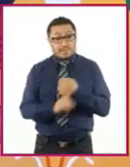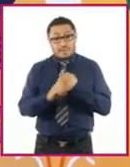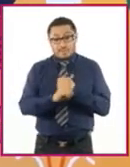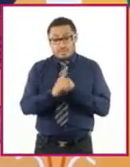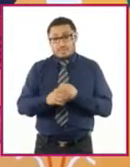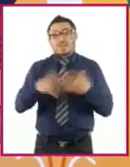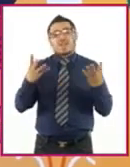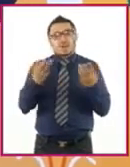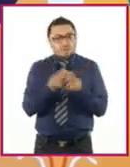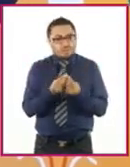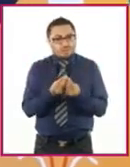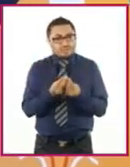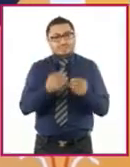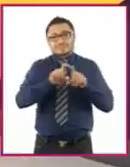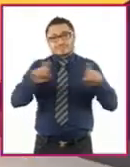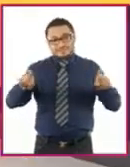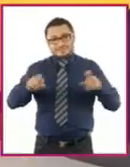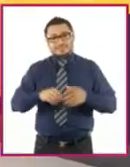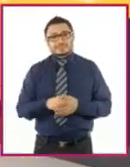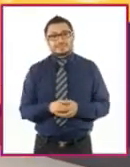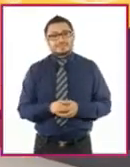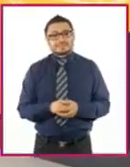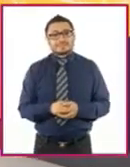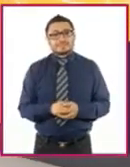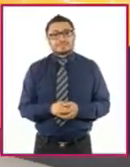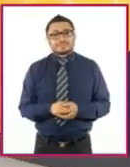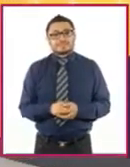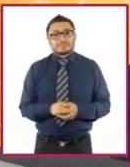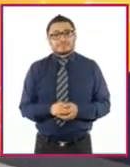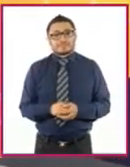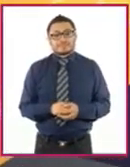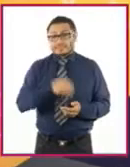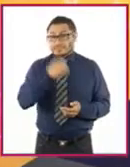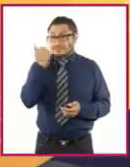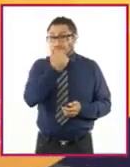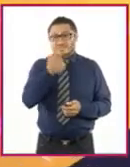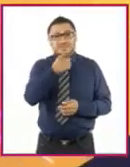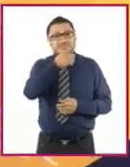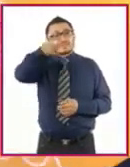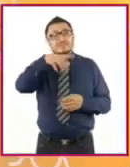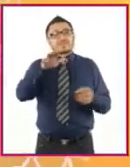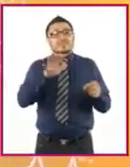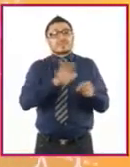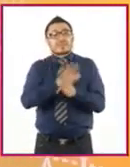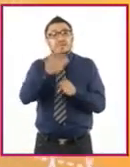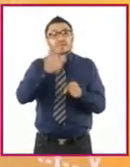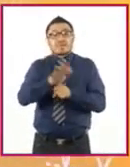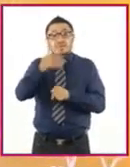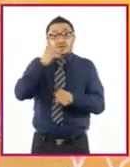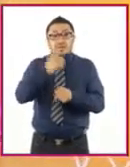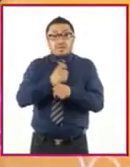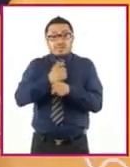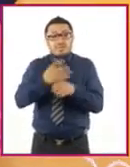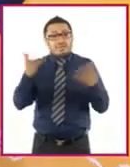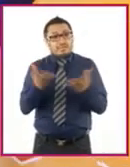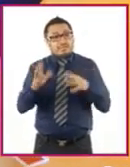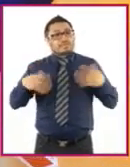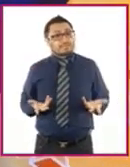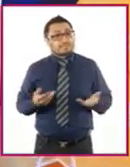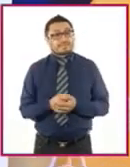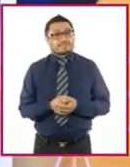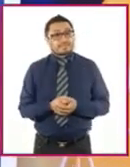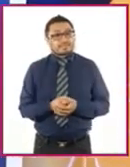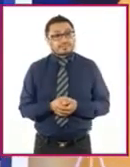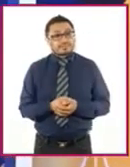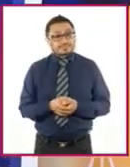Resolvamos juntos la ecuación. Alumnas y alumnos, ¿qué es lo primero que hay que hacer?